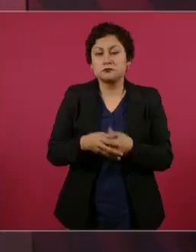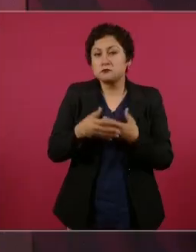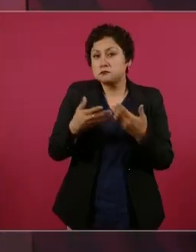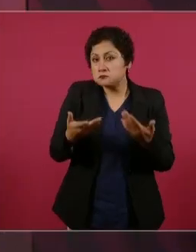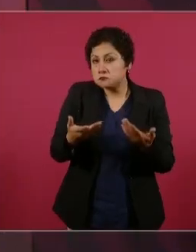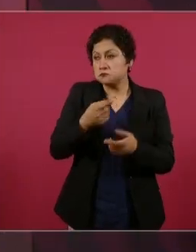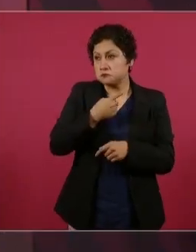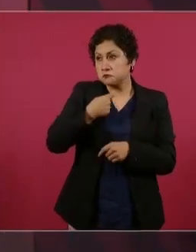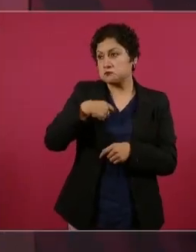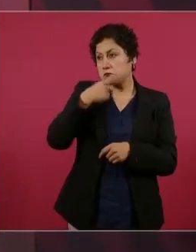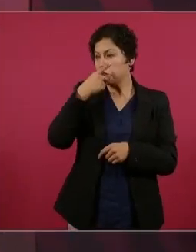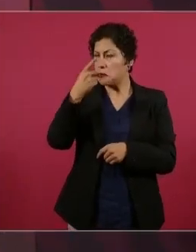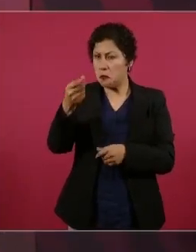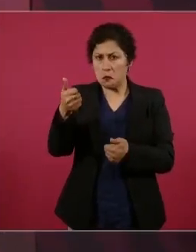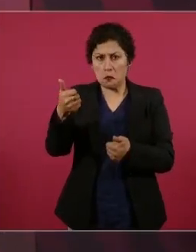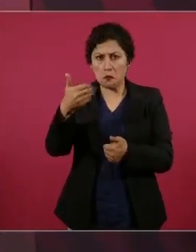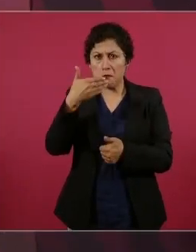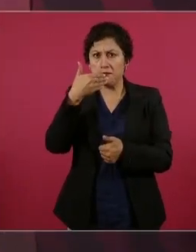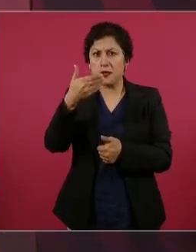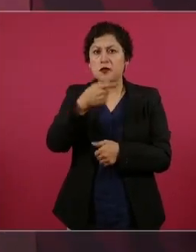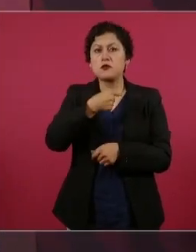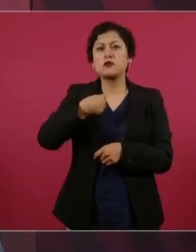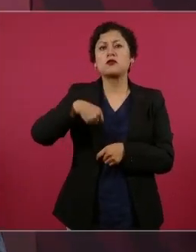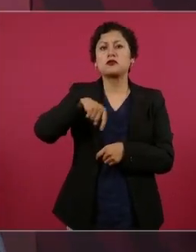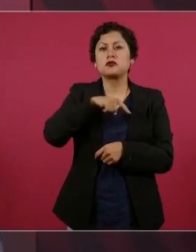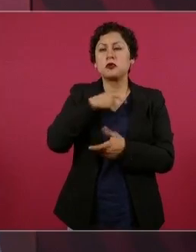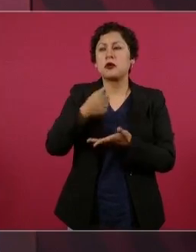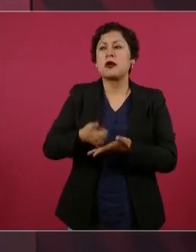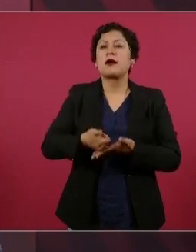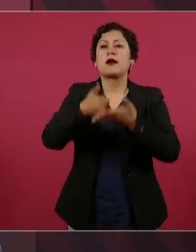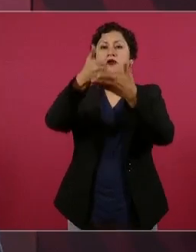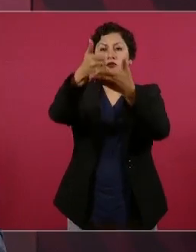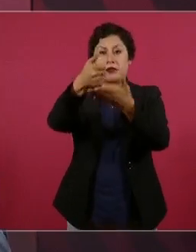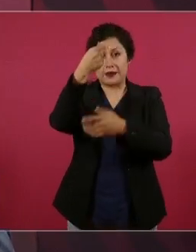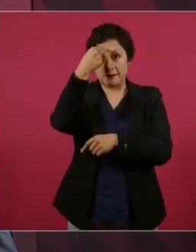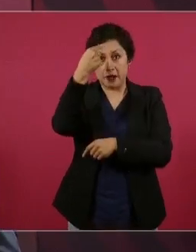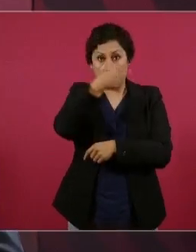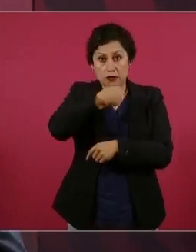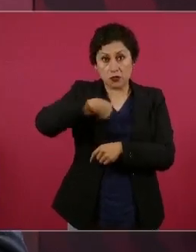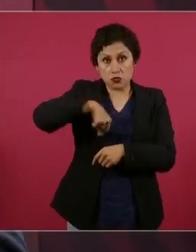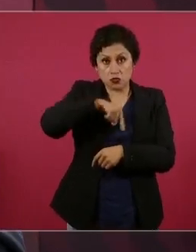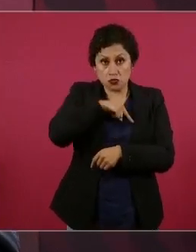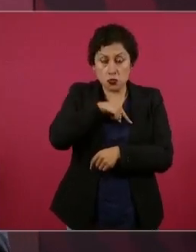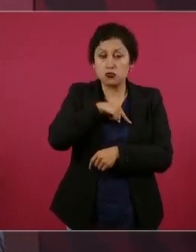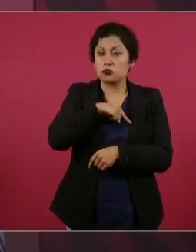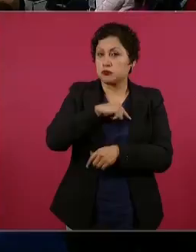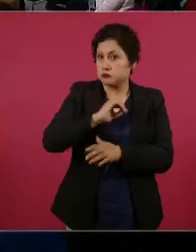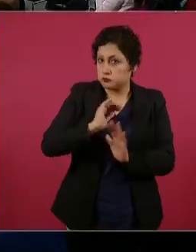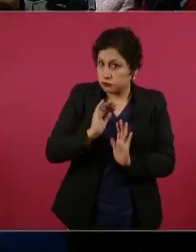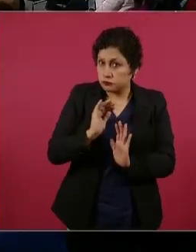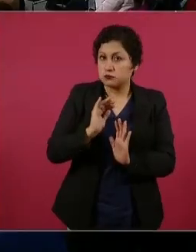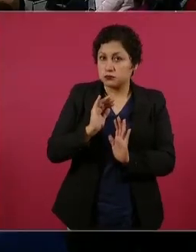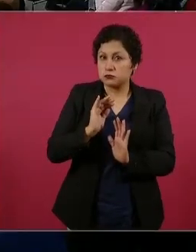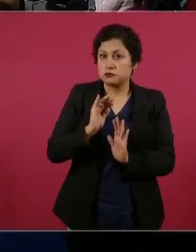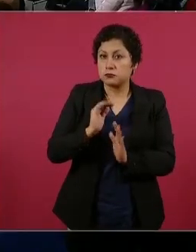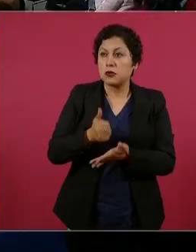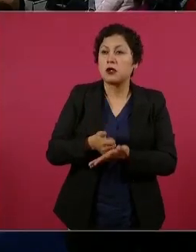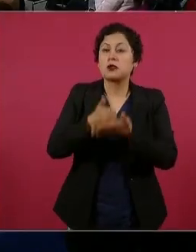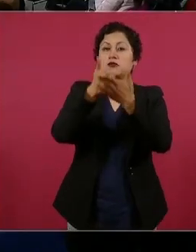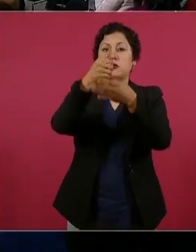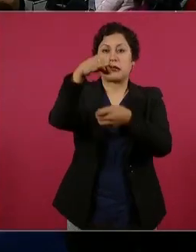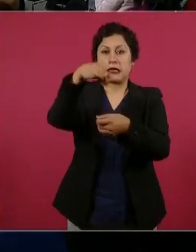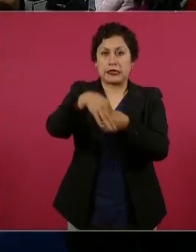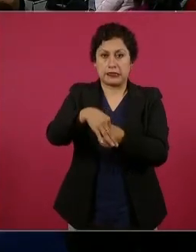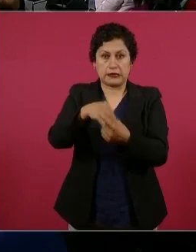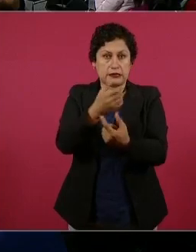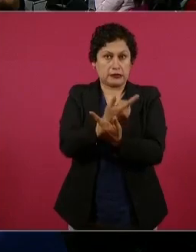ofrecimos que íbamos pues a intervenir en la medida de nuestras posibilidades para que se garantizara el voto libre y